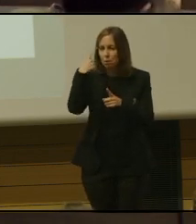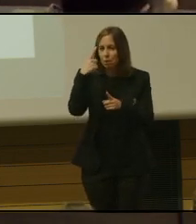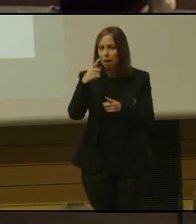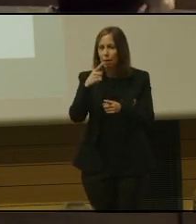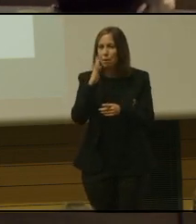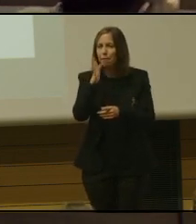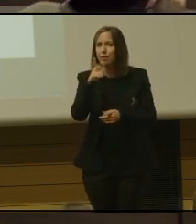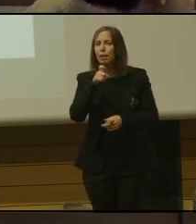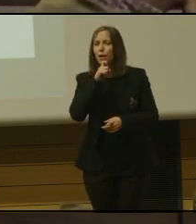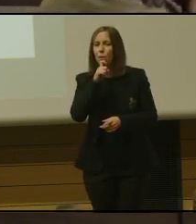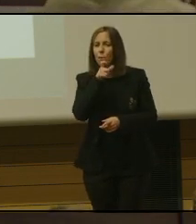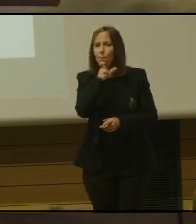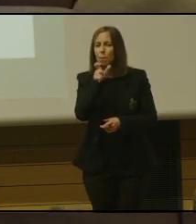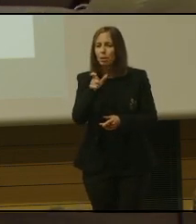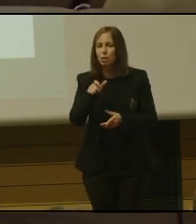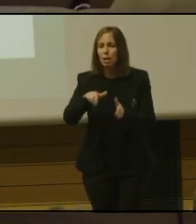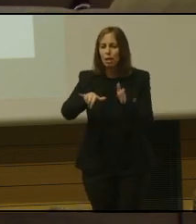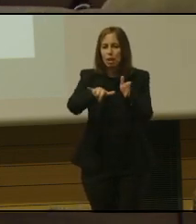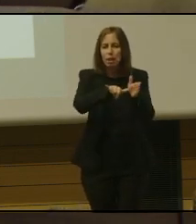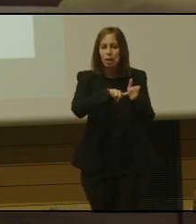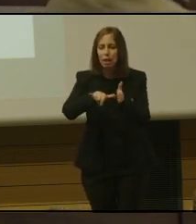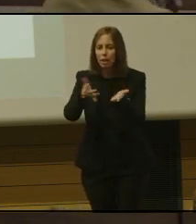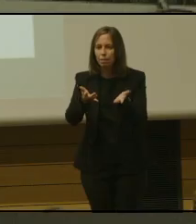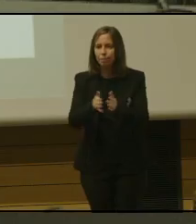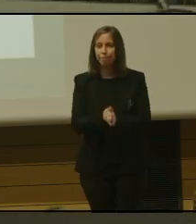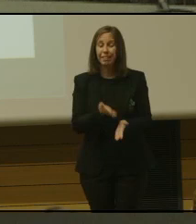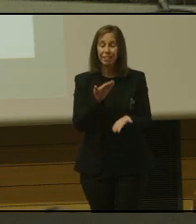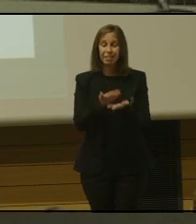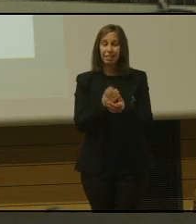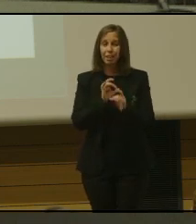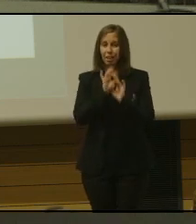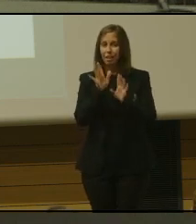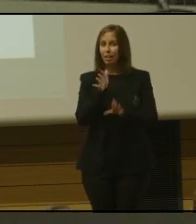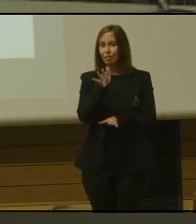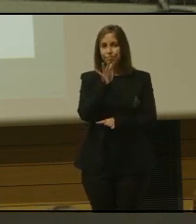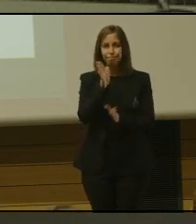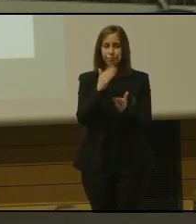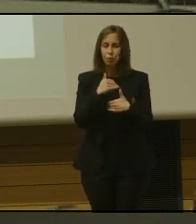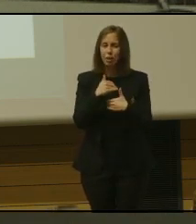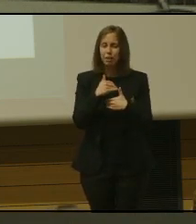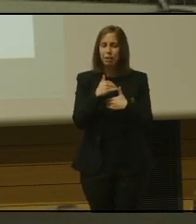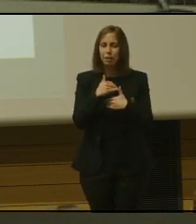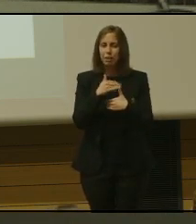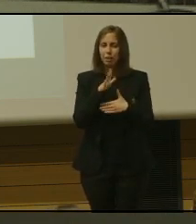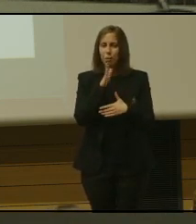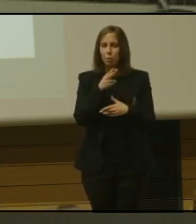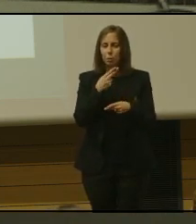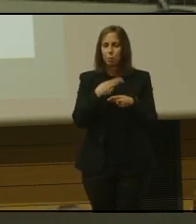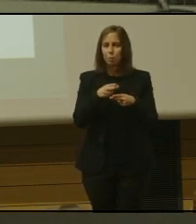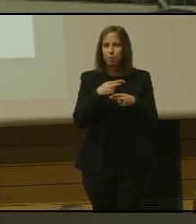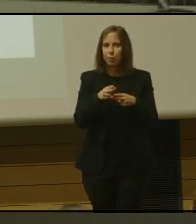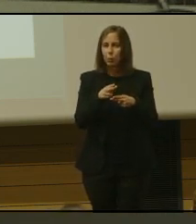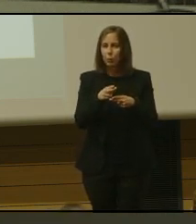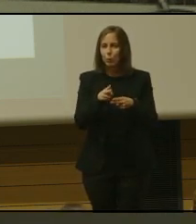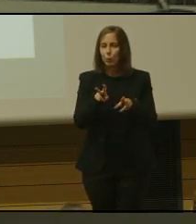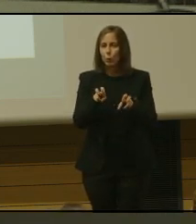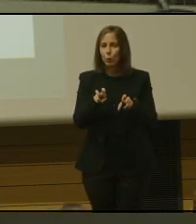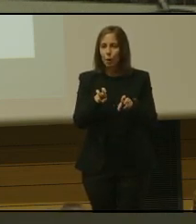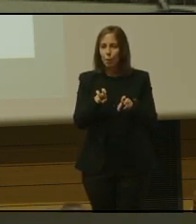que rodean y, bueno. La evidencia no es clara. Pensad que estamos hablando de un producto que es un producto